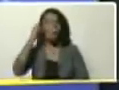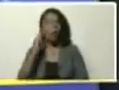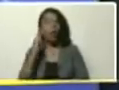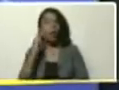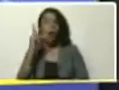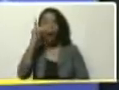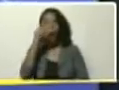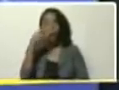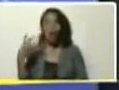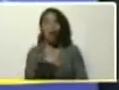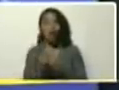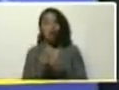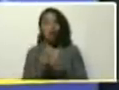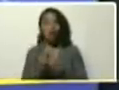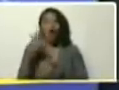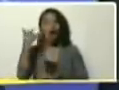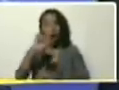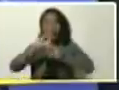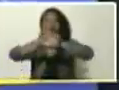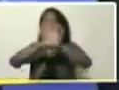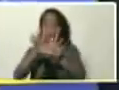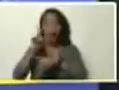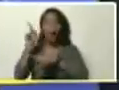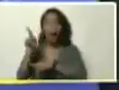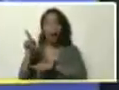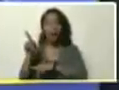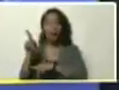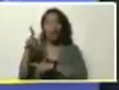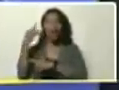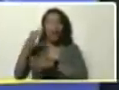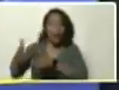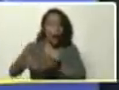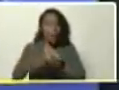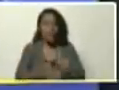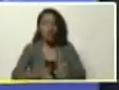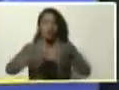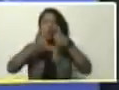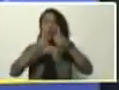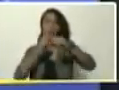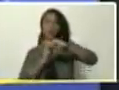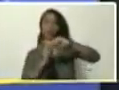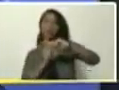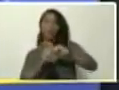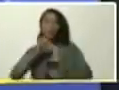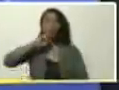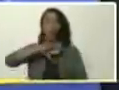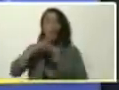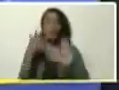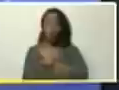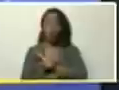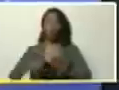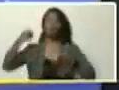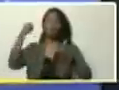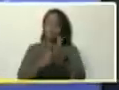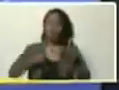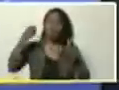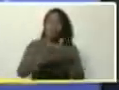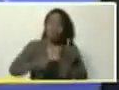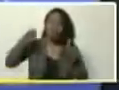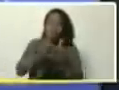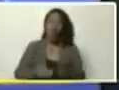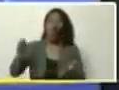hombres estaban convencidos de que estaban del lado correcto de la historia. E insistieron nuevamente.